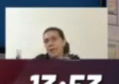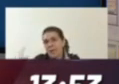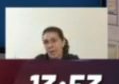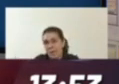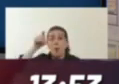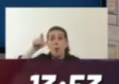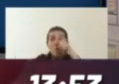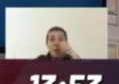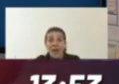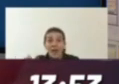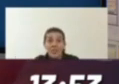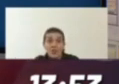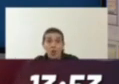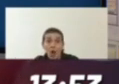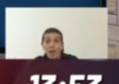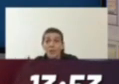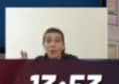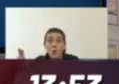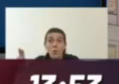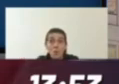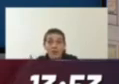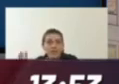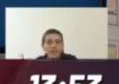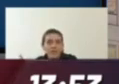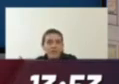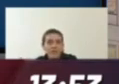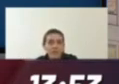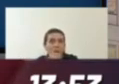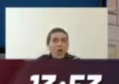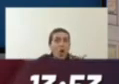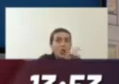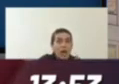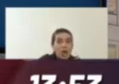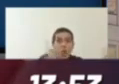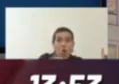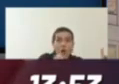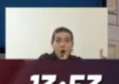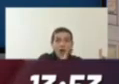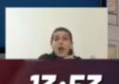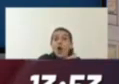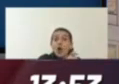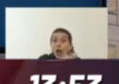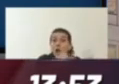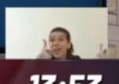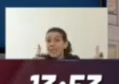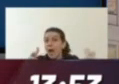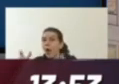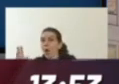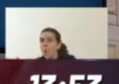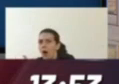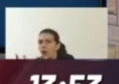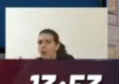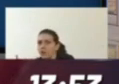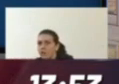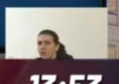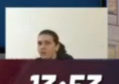de mortalidad no crece a la misma velocidad de los contagios, es porque precisamente el sistema de salud está